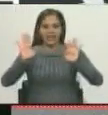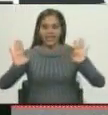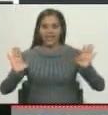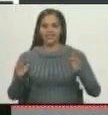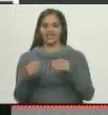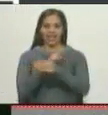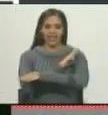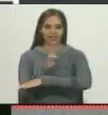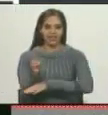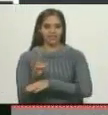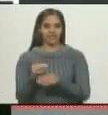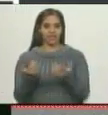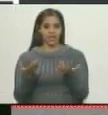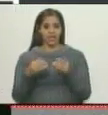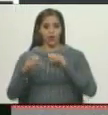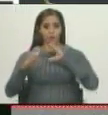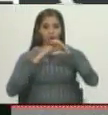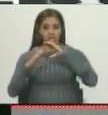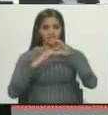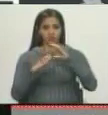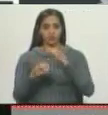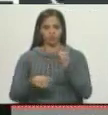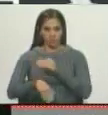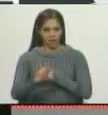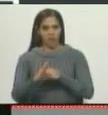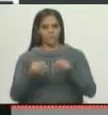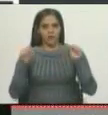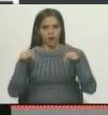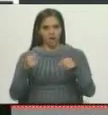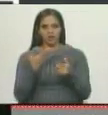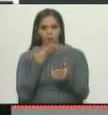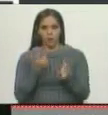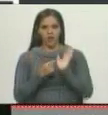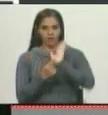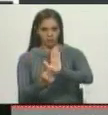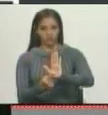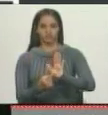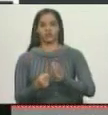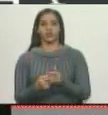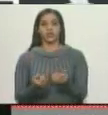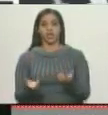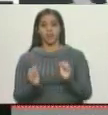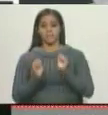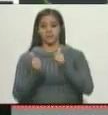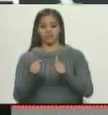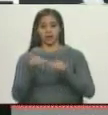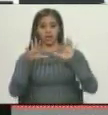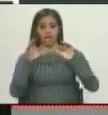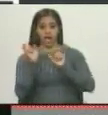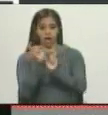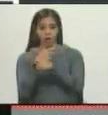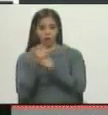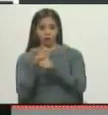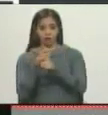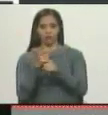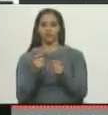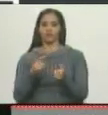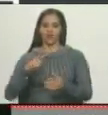medios de comunicación. Vamos, hoy fue una buena demostración. Y a partir del 10 de agosto,